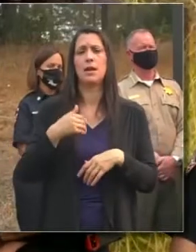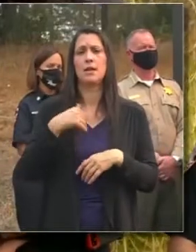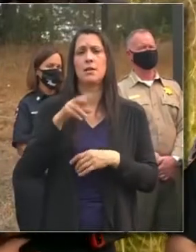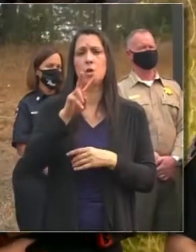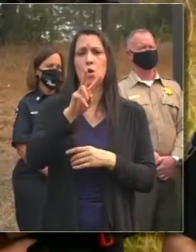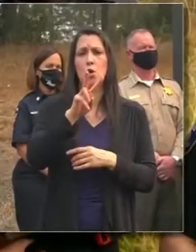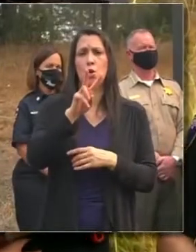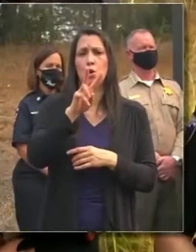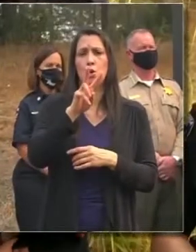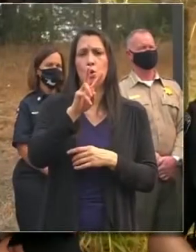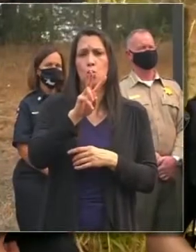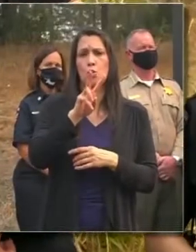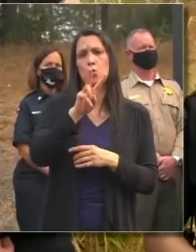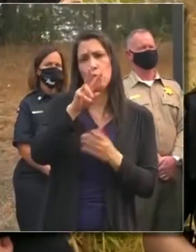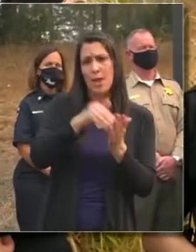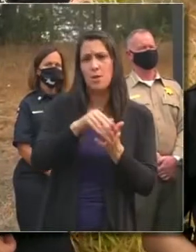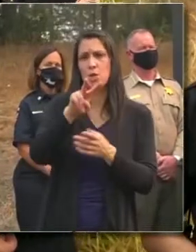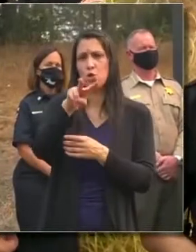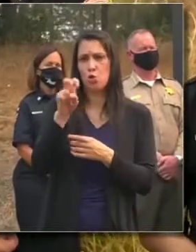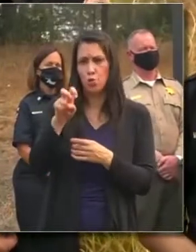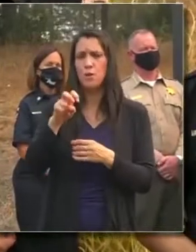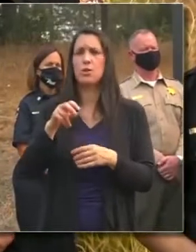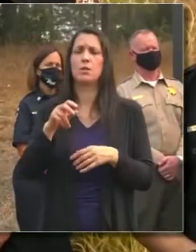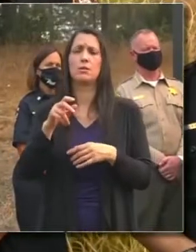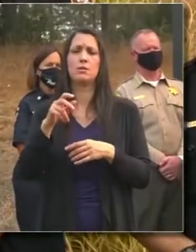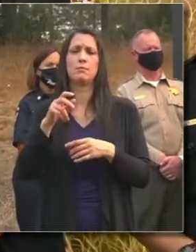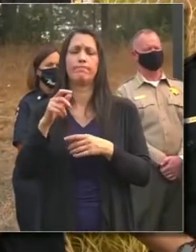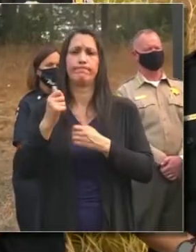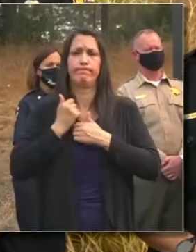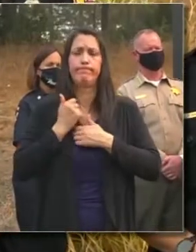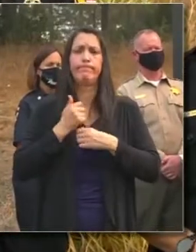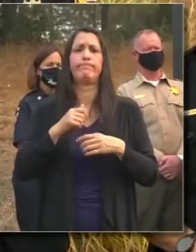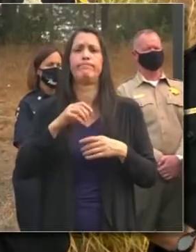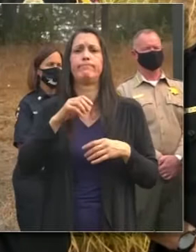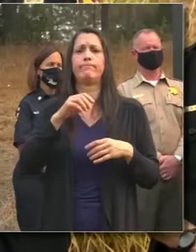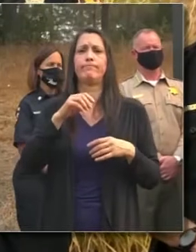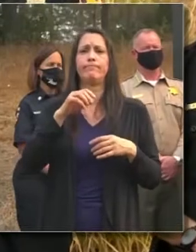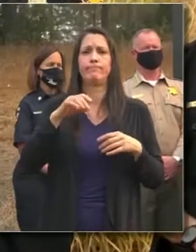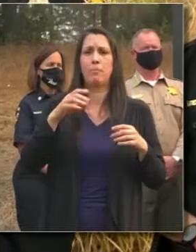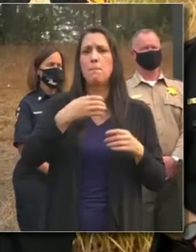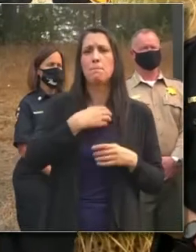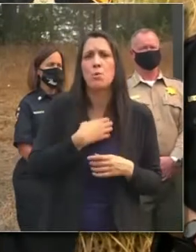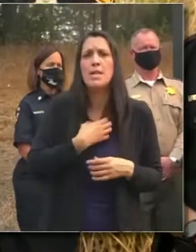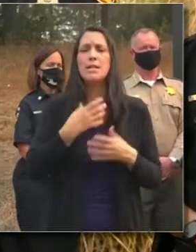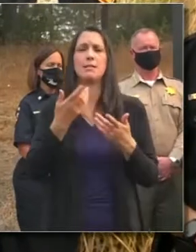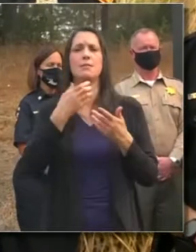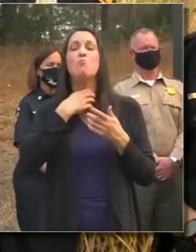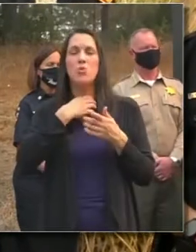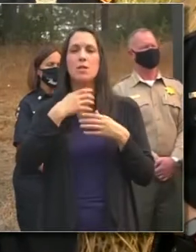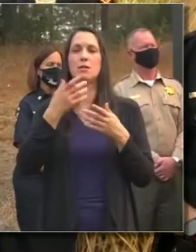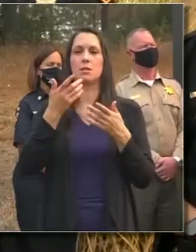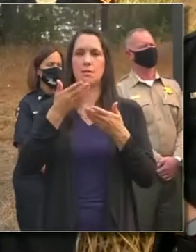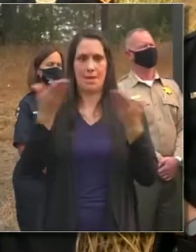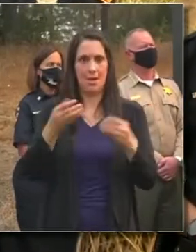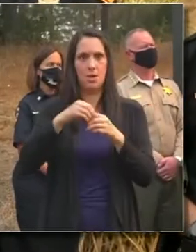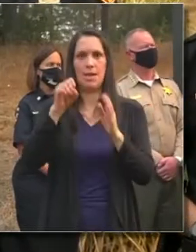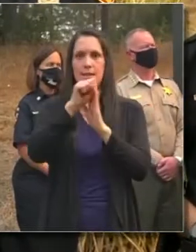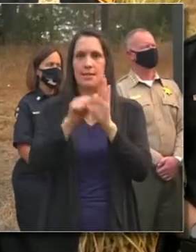el servicio ni tara tiene muchos miles d soldados